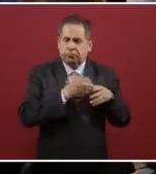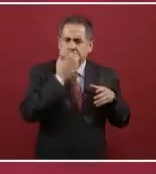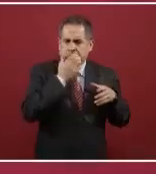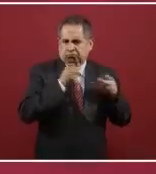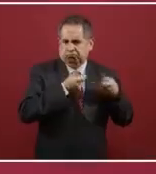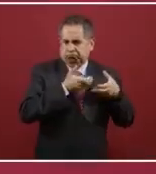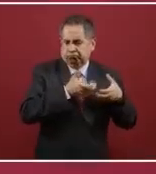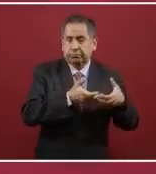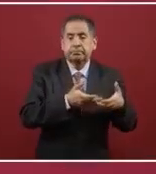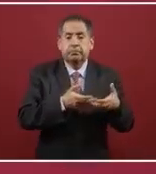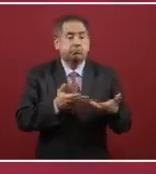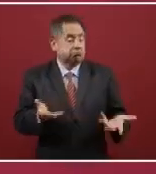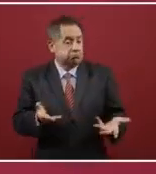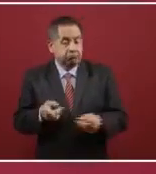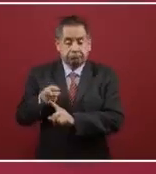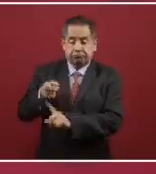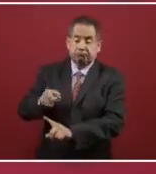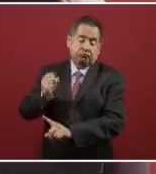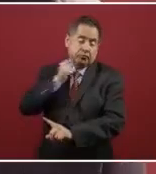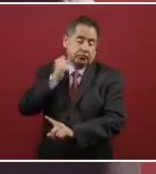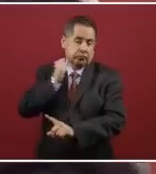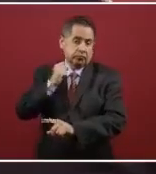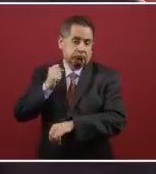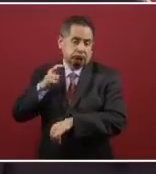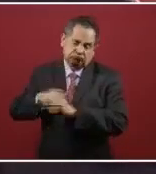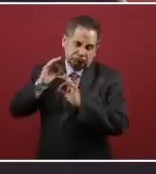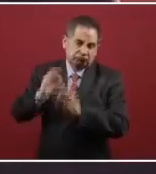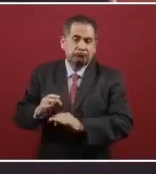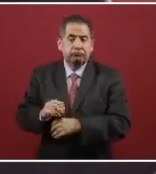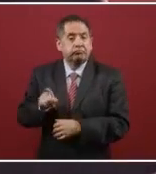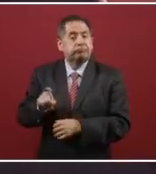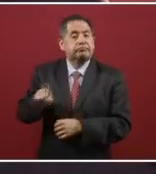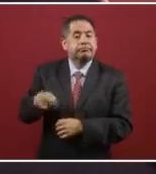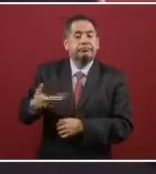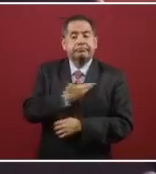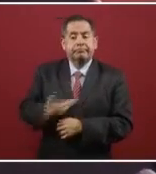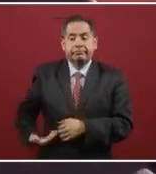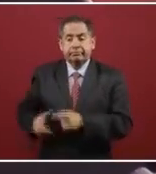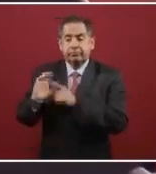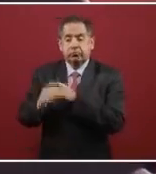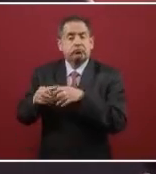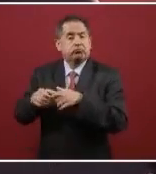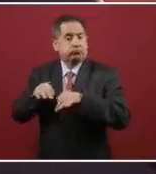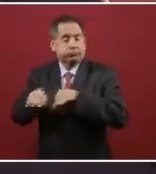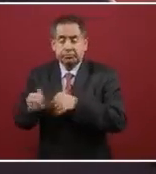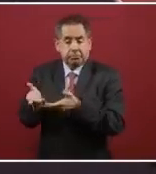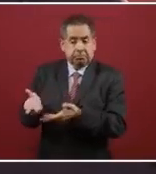pero pues es senador de la República y es el presidente de la Comisión de